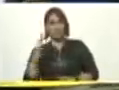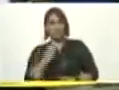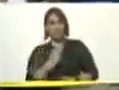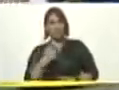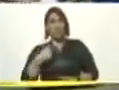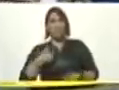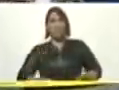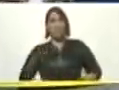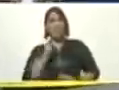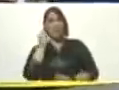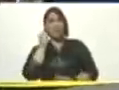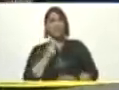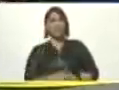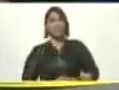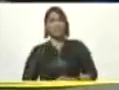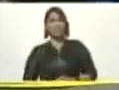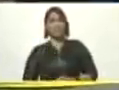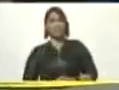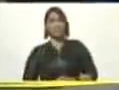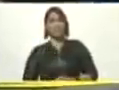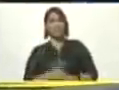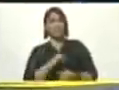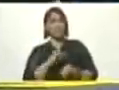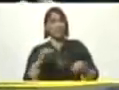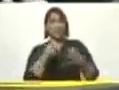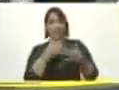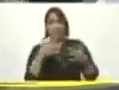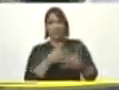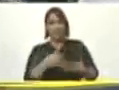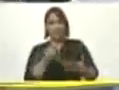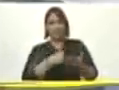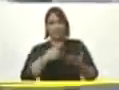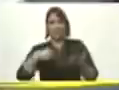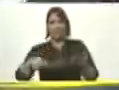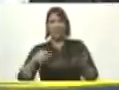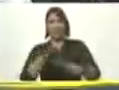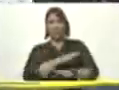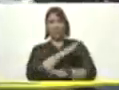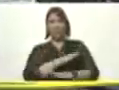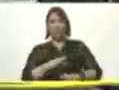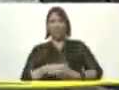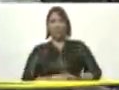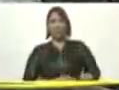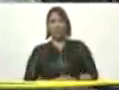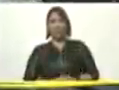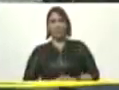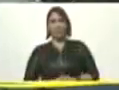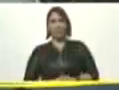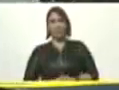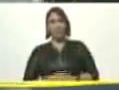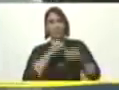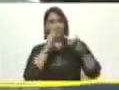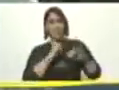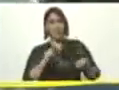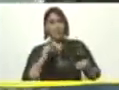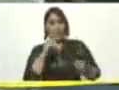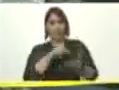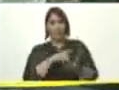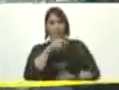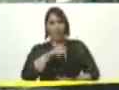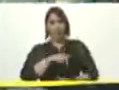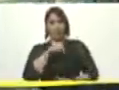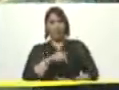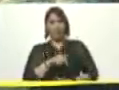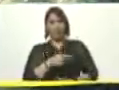que bueno Y bueno ya le estamos escribiendo canciones Tú sabes que nosotros sabemos escribir canciones por este lado feliz de estar aquí recibiendo